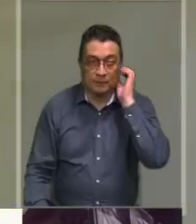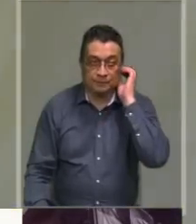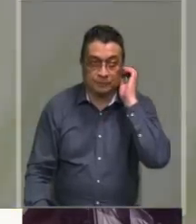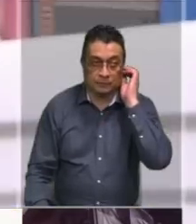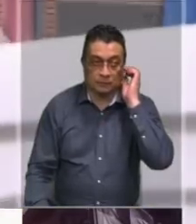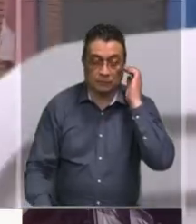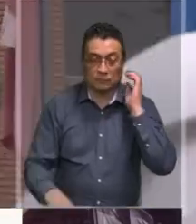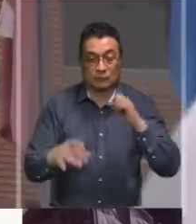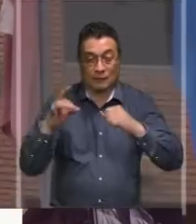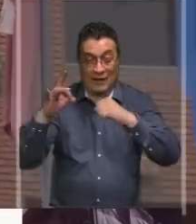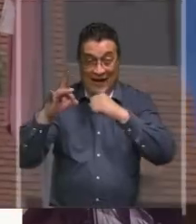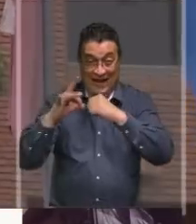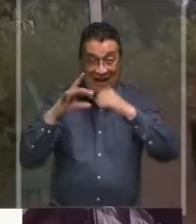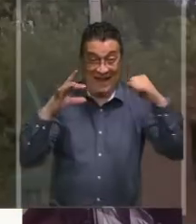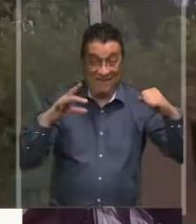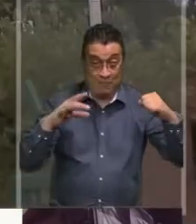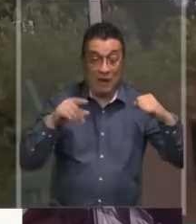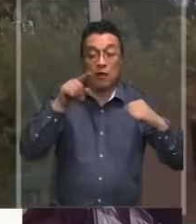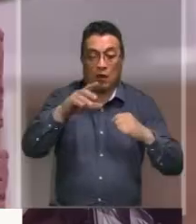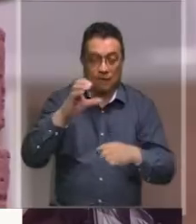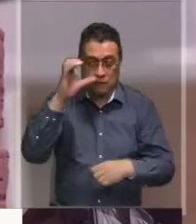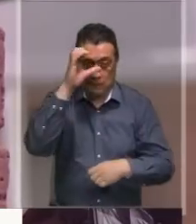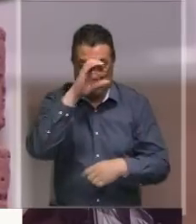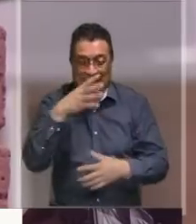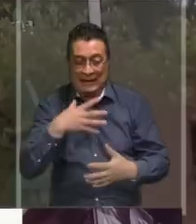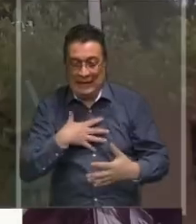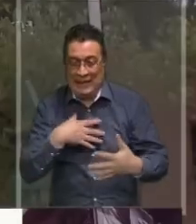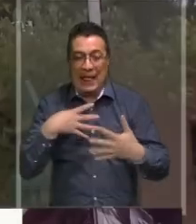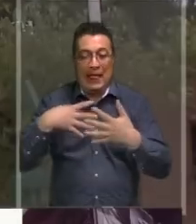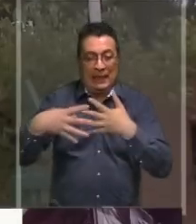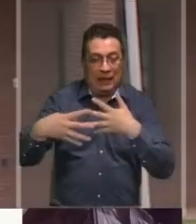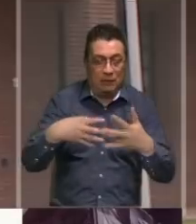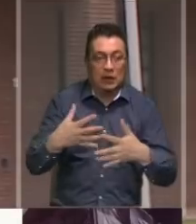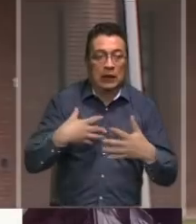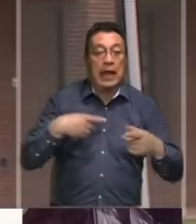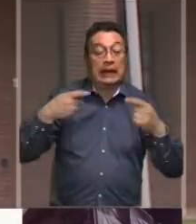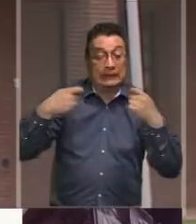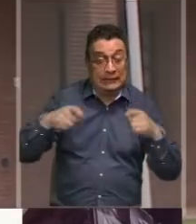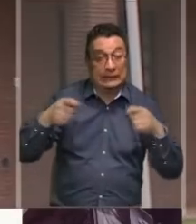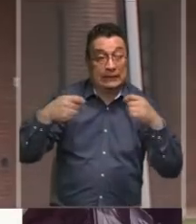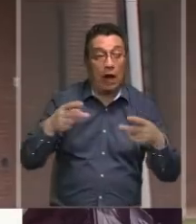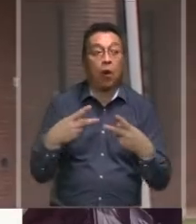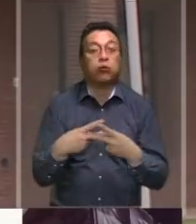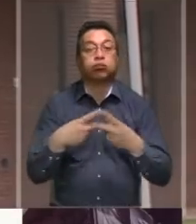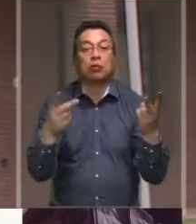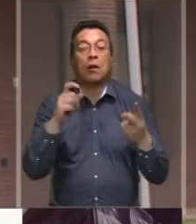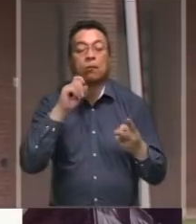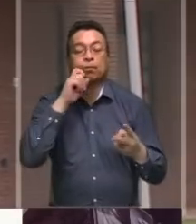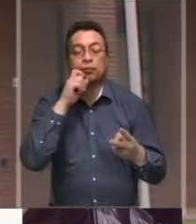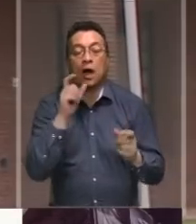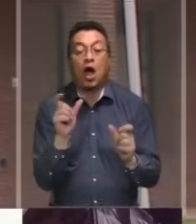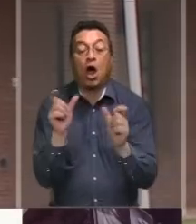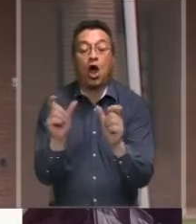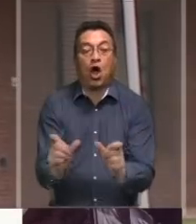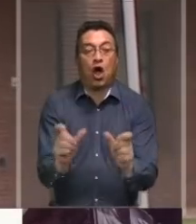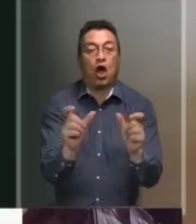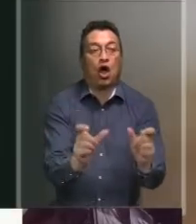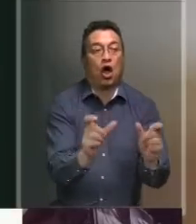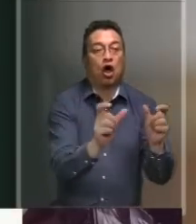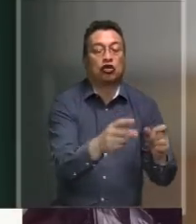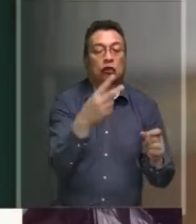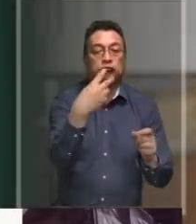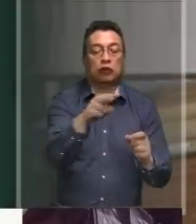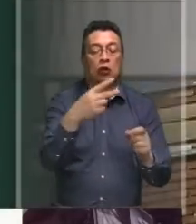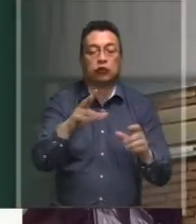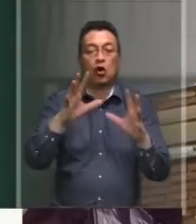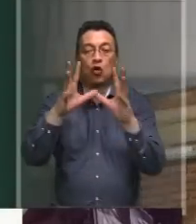La ANFP ha buscado dar señales de transparencia. Su último intento, publicar quiénes son los controladores de cada uno de los